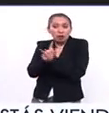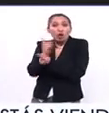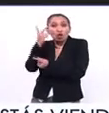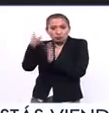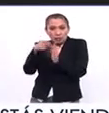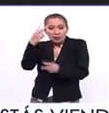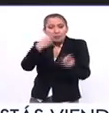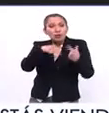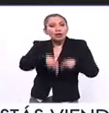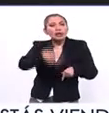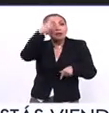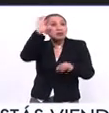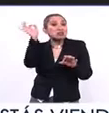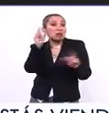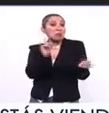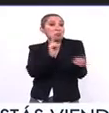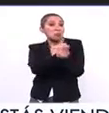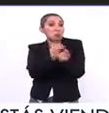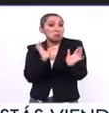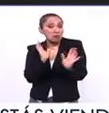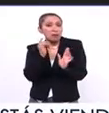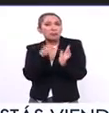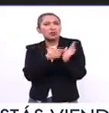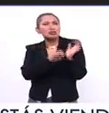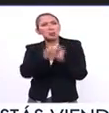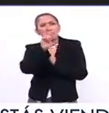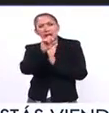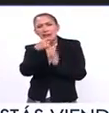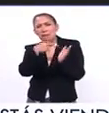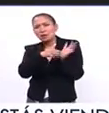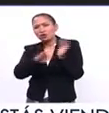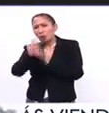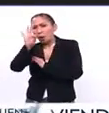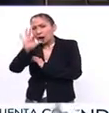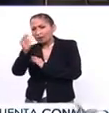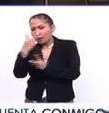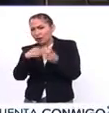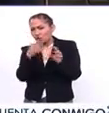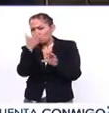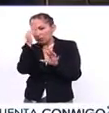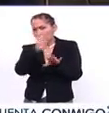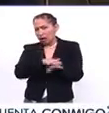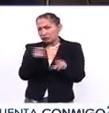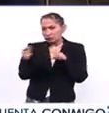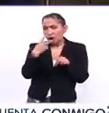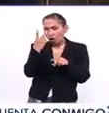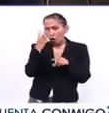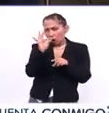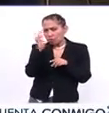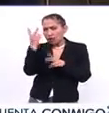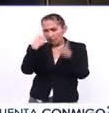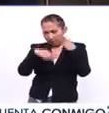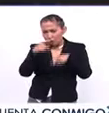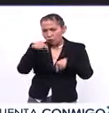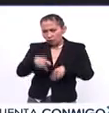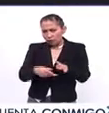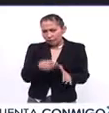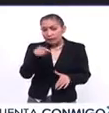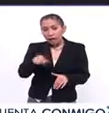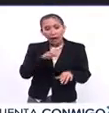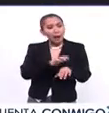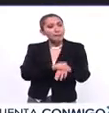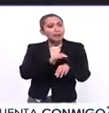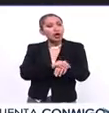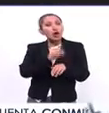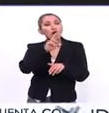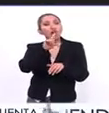2 veces en México. Sí, vino a ver Una a en los Leonora, 20 ¿no? y otra en los 40. No sé si estuvo más, pero sé que en los 40 volvió y fue amigo